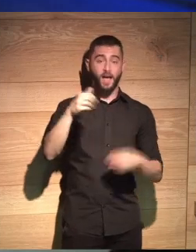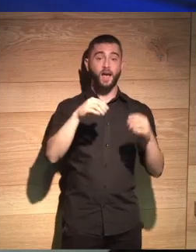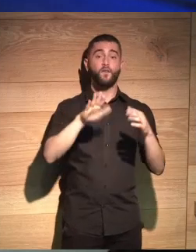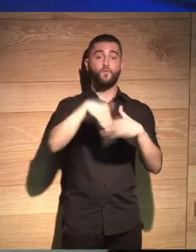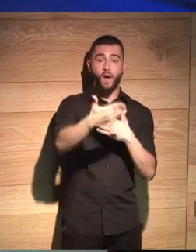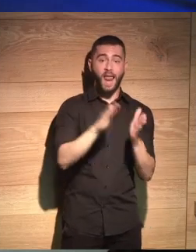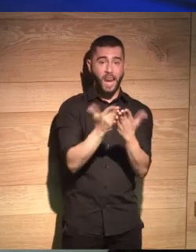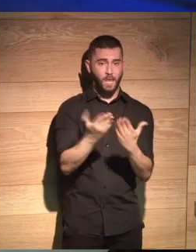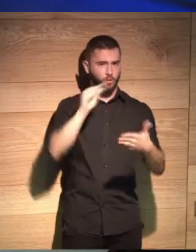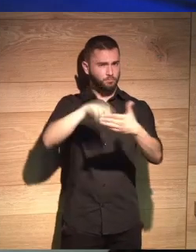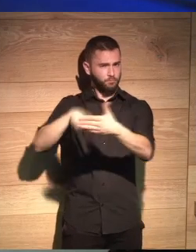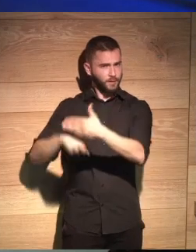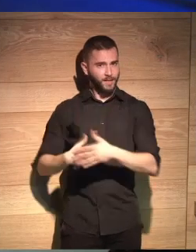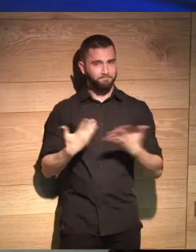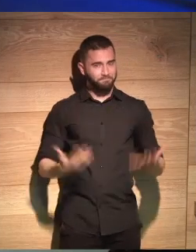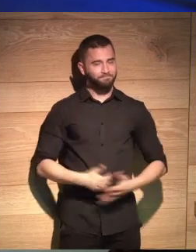que